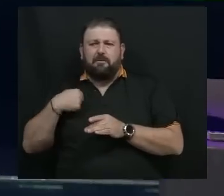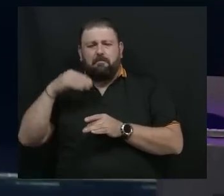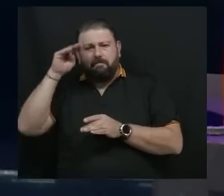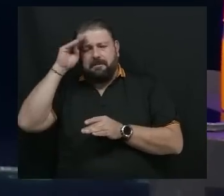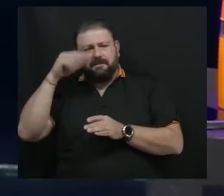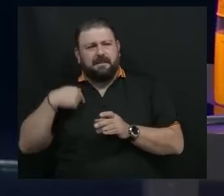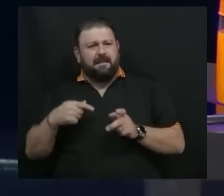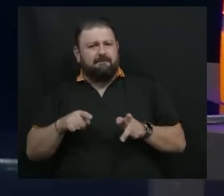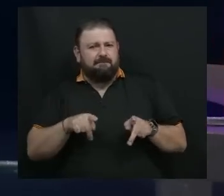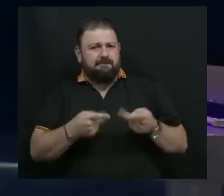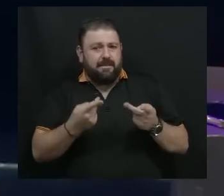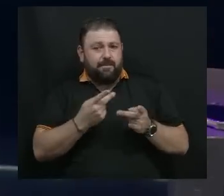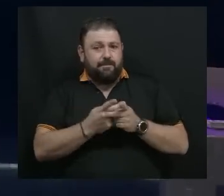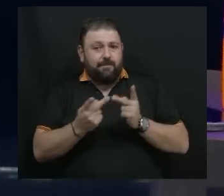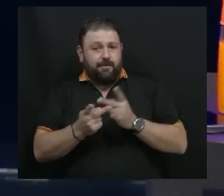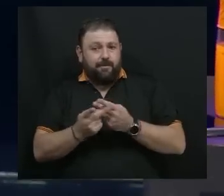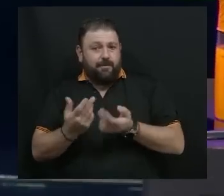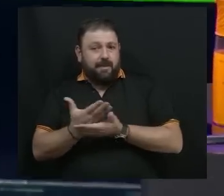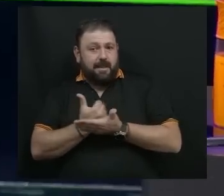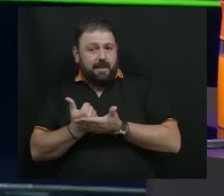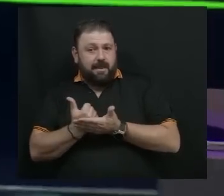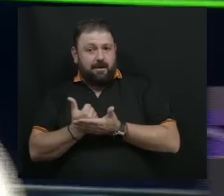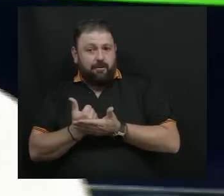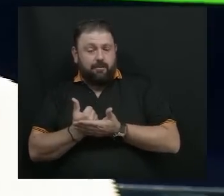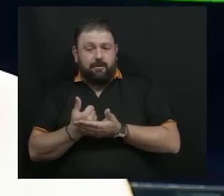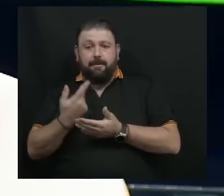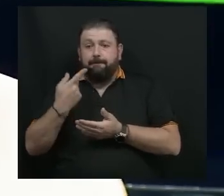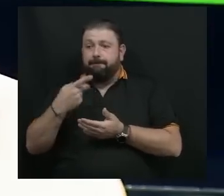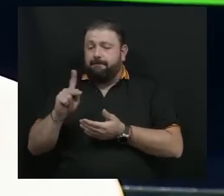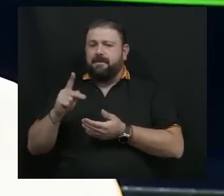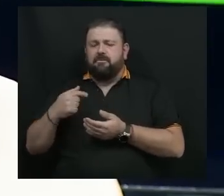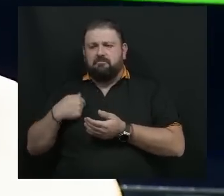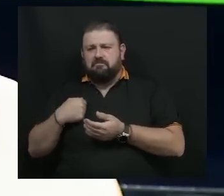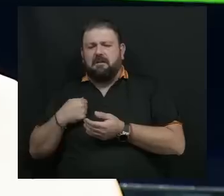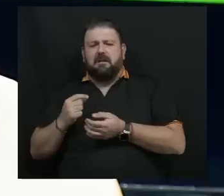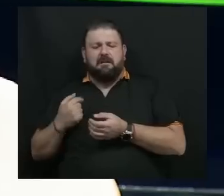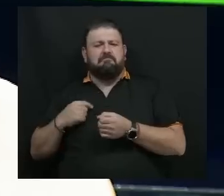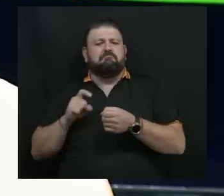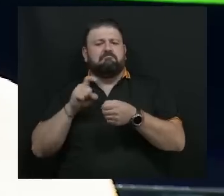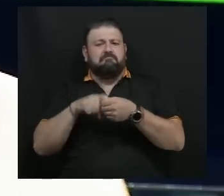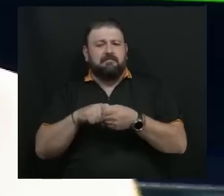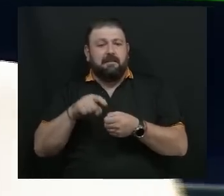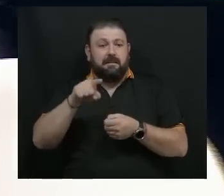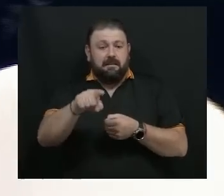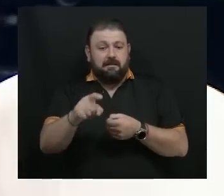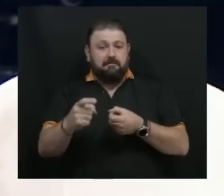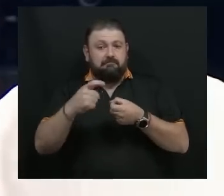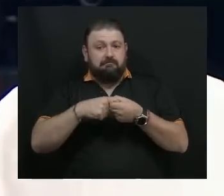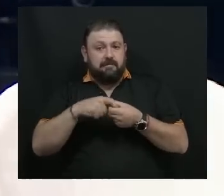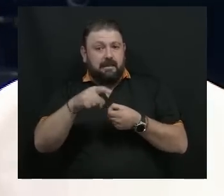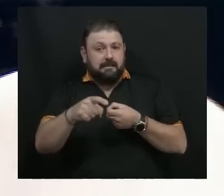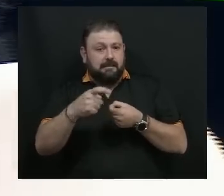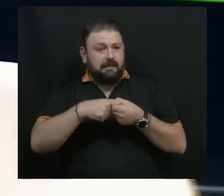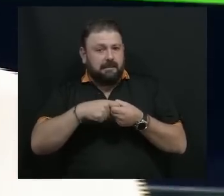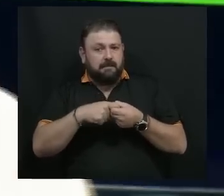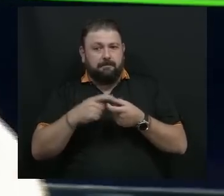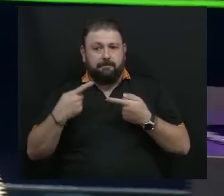necesito ganar dinero. ¿Sí o no? Te inscribo, tú vendes, tú ganas y yo gano también. Y eso me